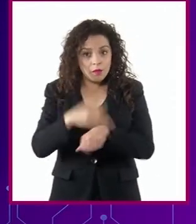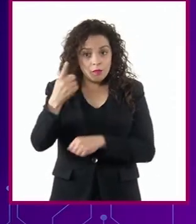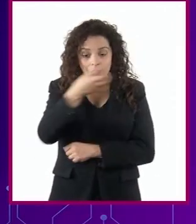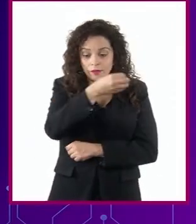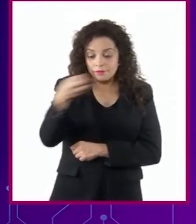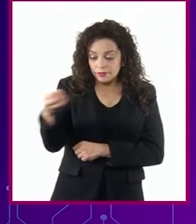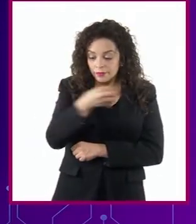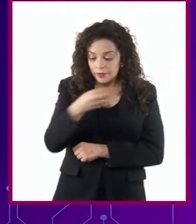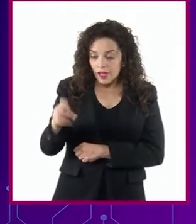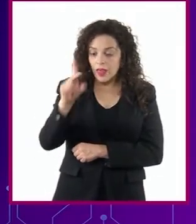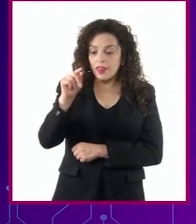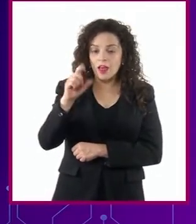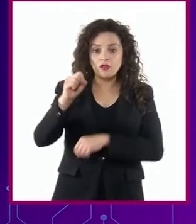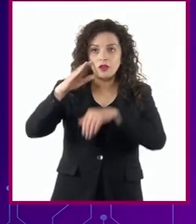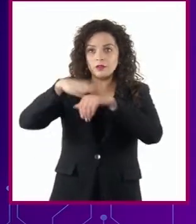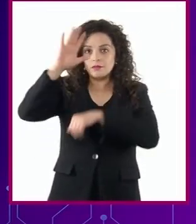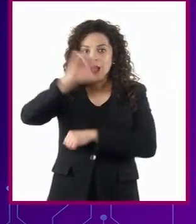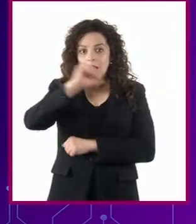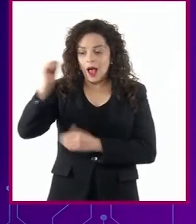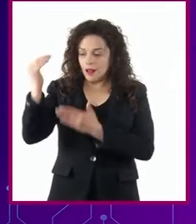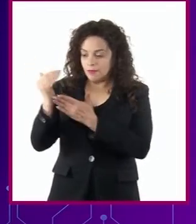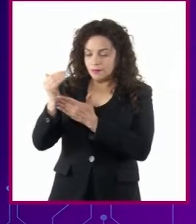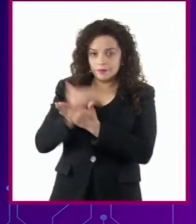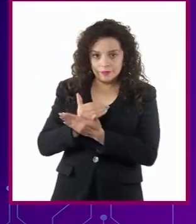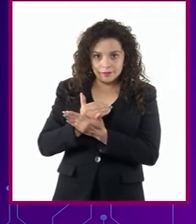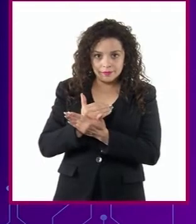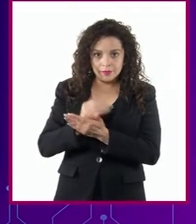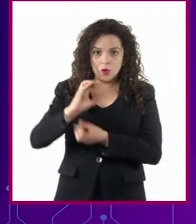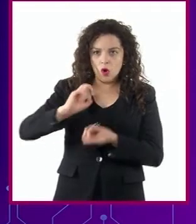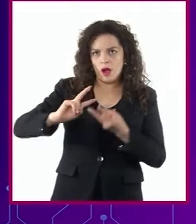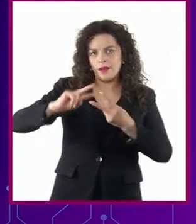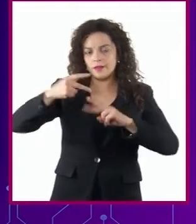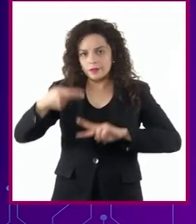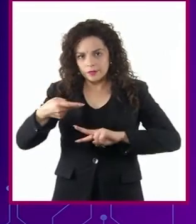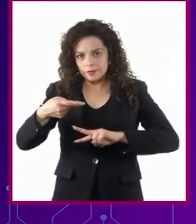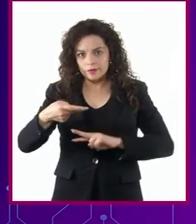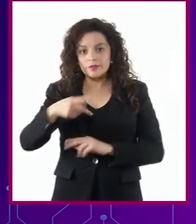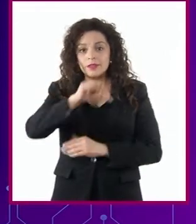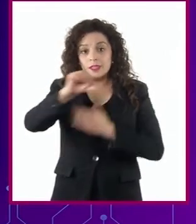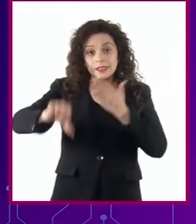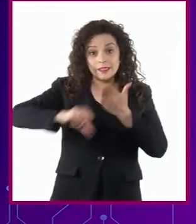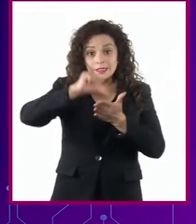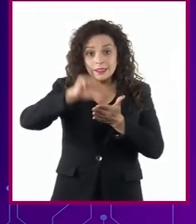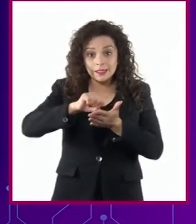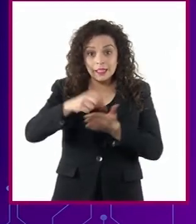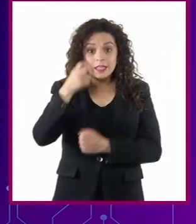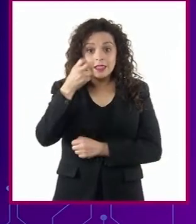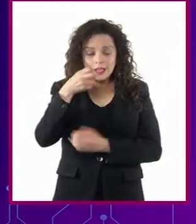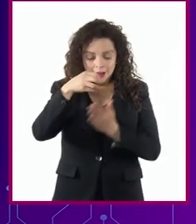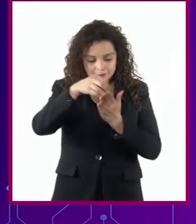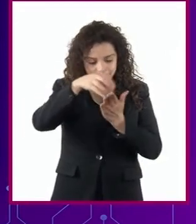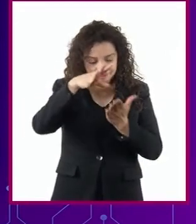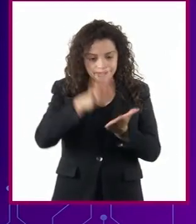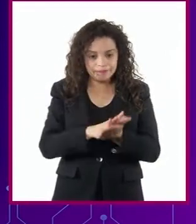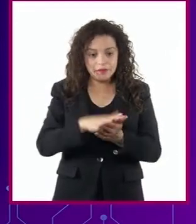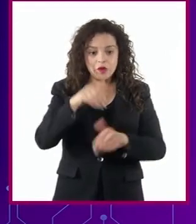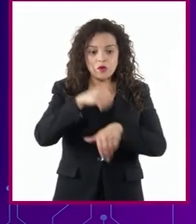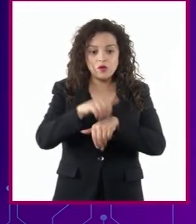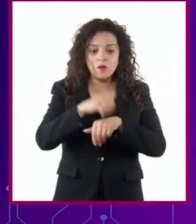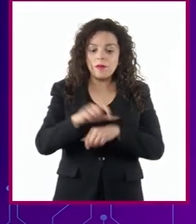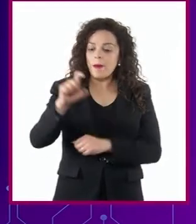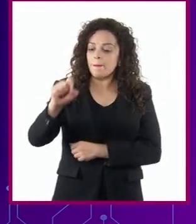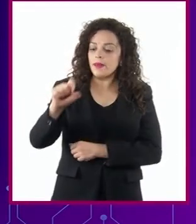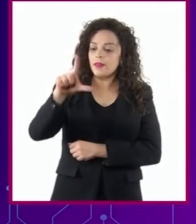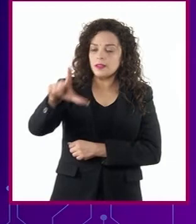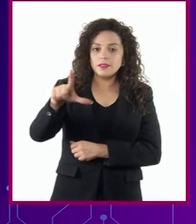datos de menor a mayor o de mayor a menor, el dato del centro es el que se registre en la posición número